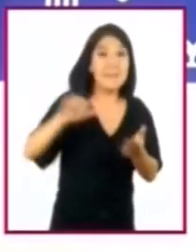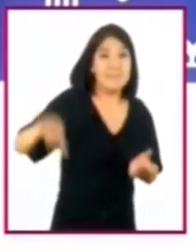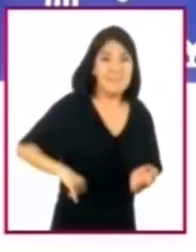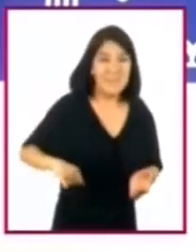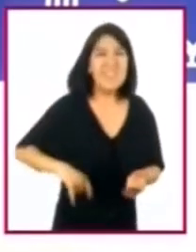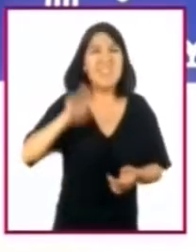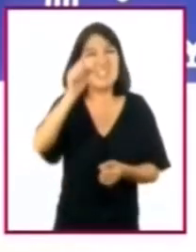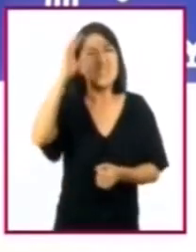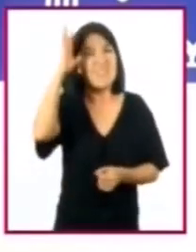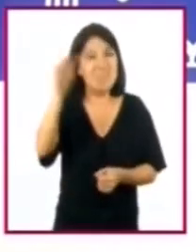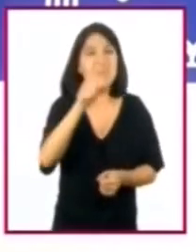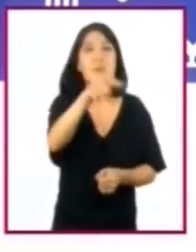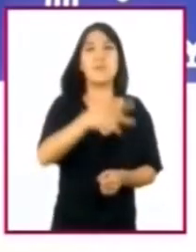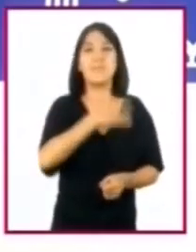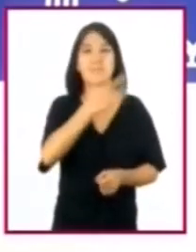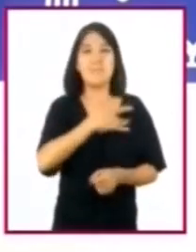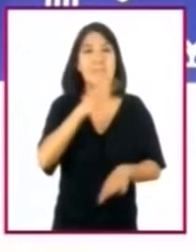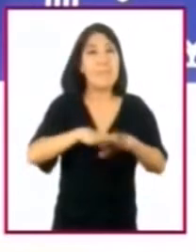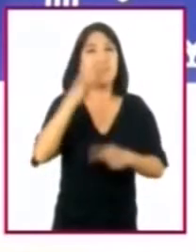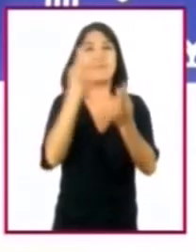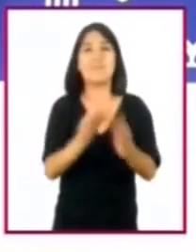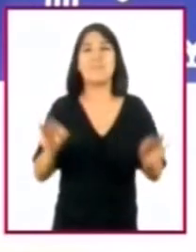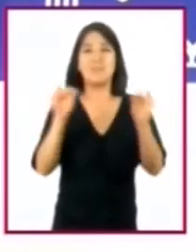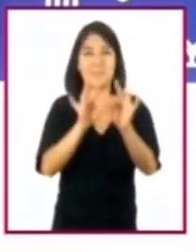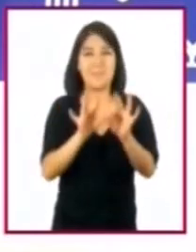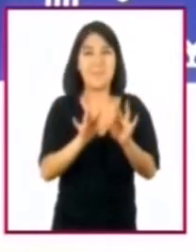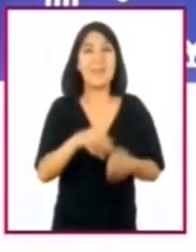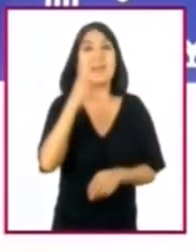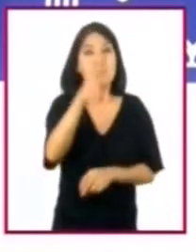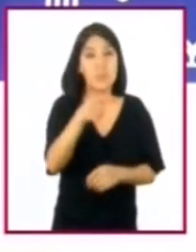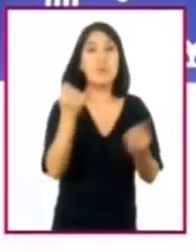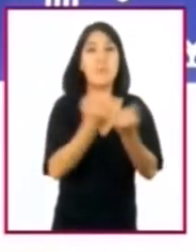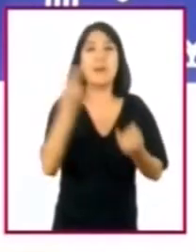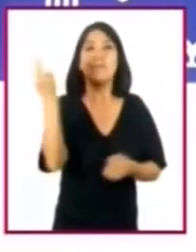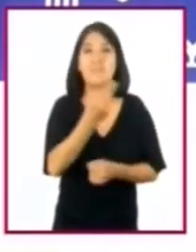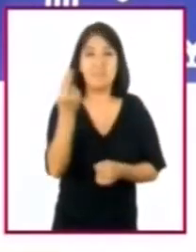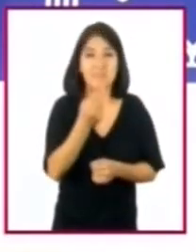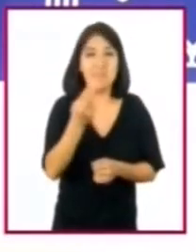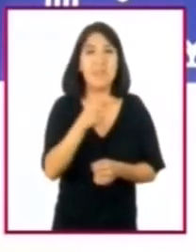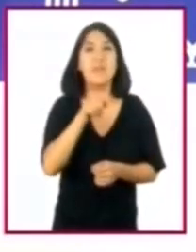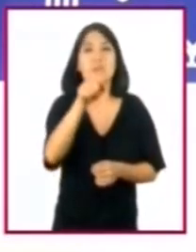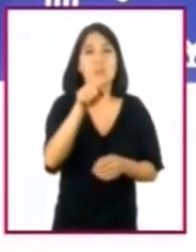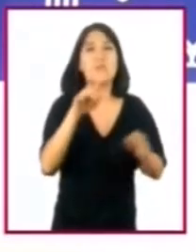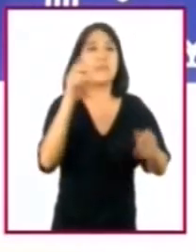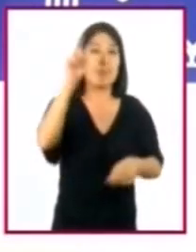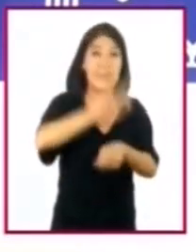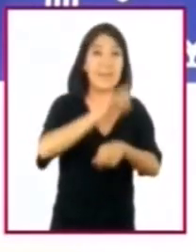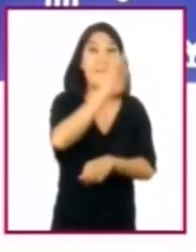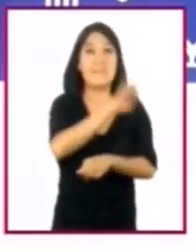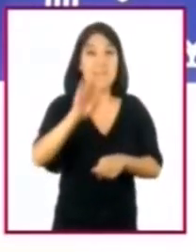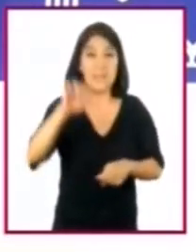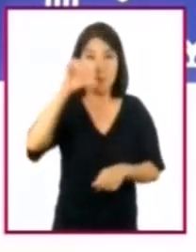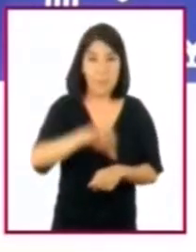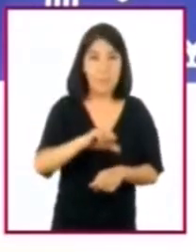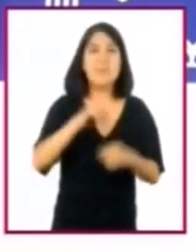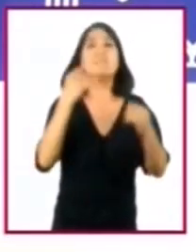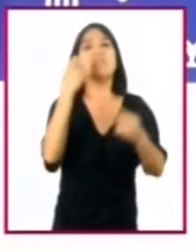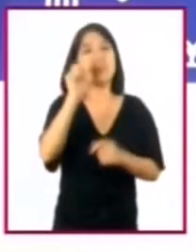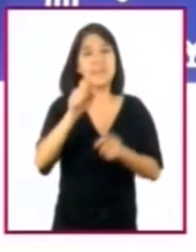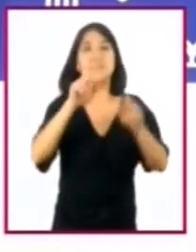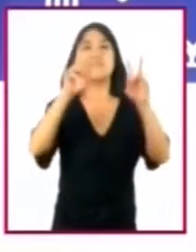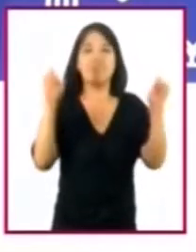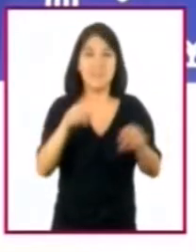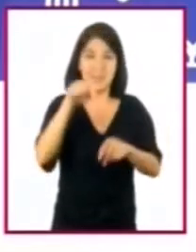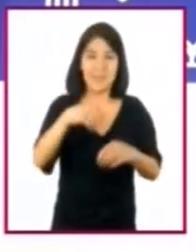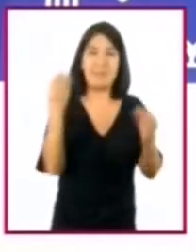aquellos aspectos que consideras más relevantes. Es necesario que coloques la fecha del día de hoy y el título de nuestra